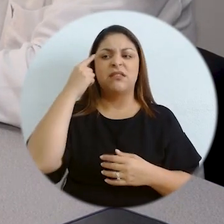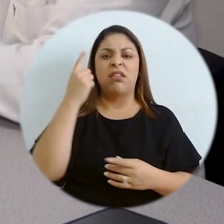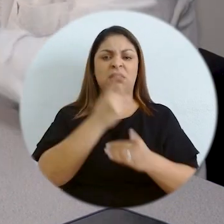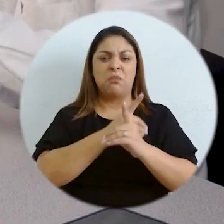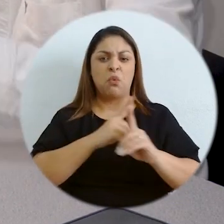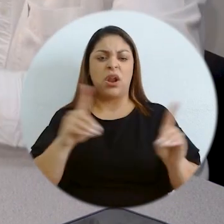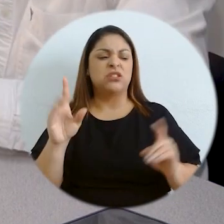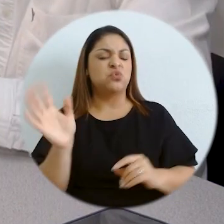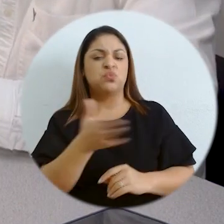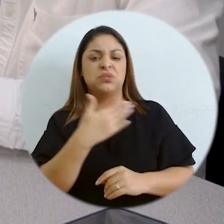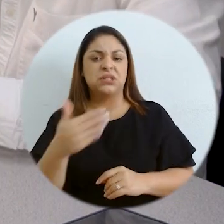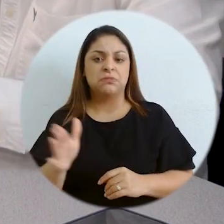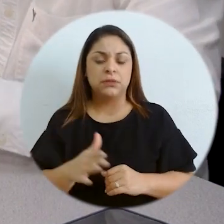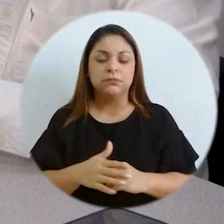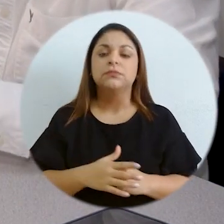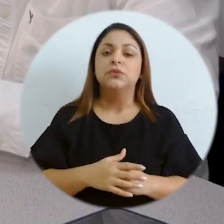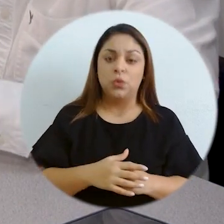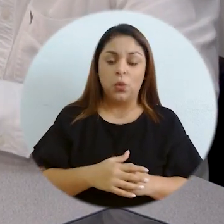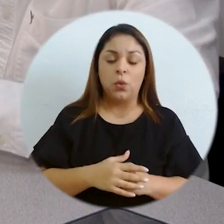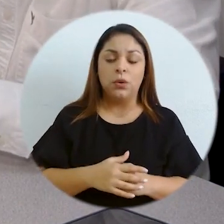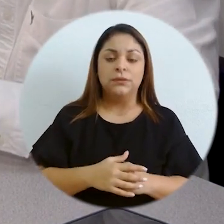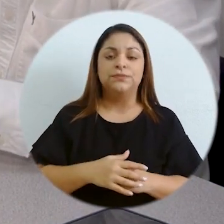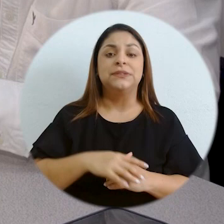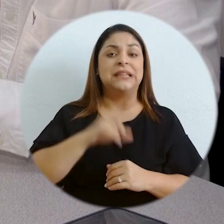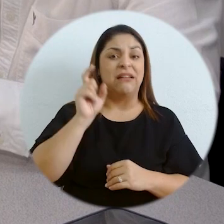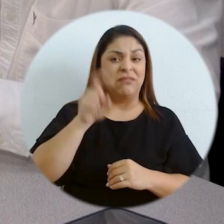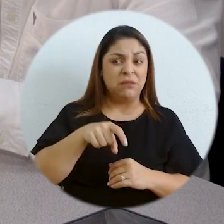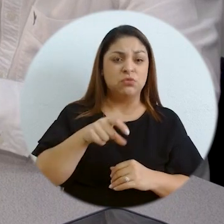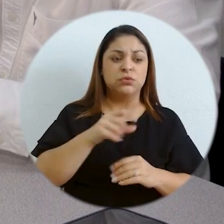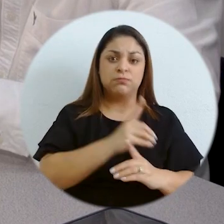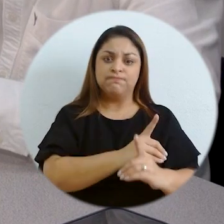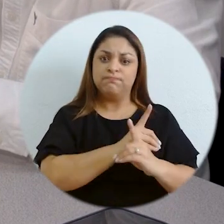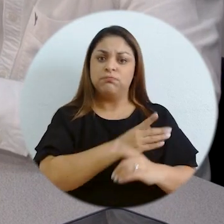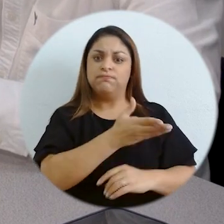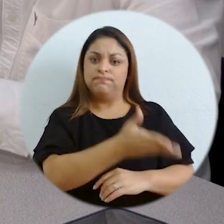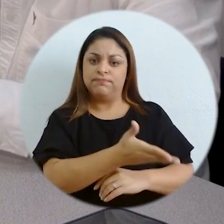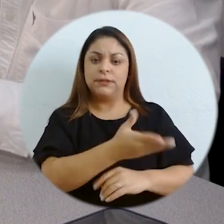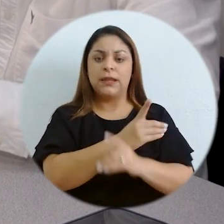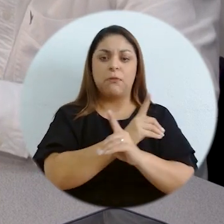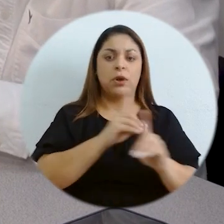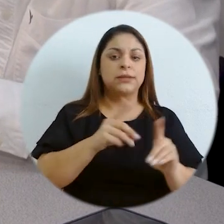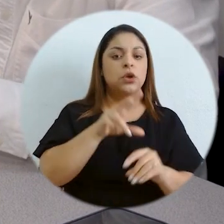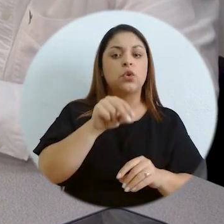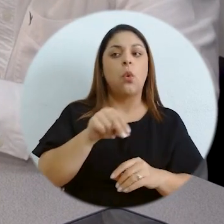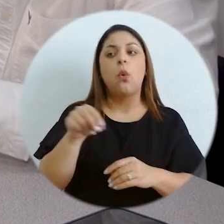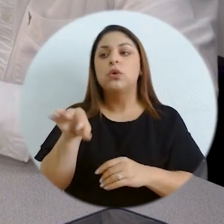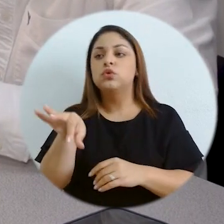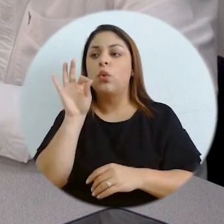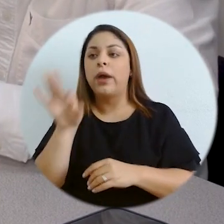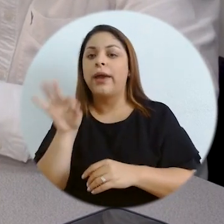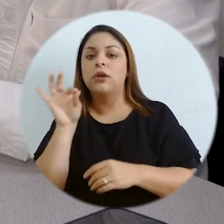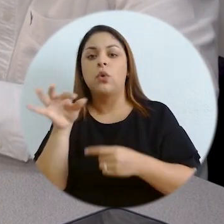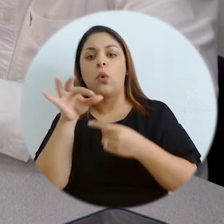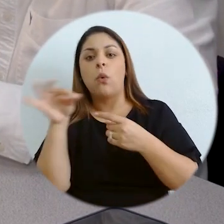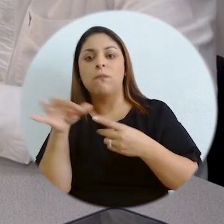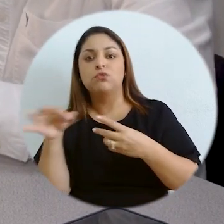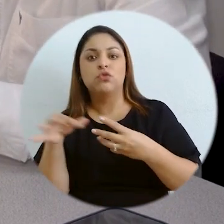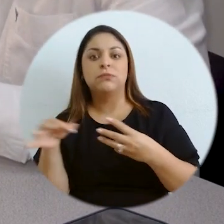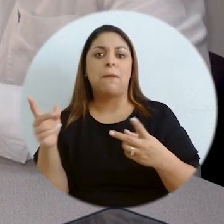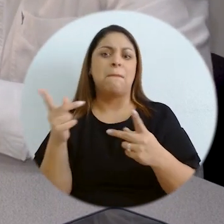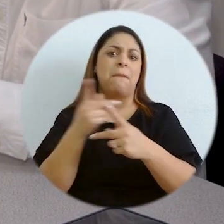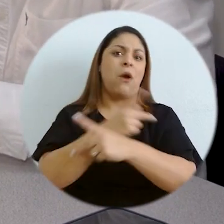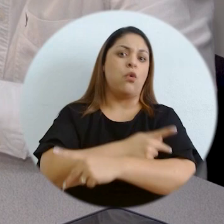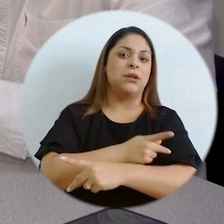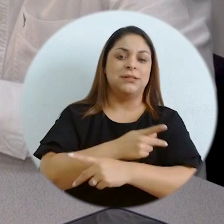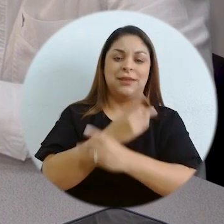que las democracias no sirven y se puede optar por opciones que son siempre peores que la democracia. Sí,